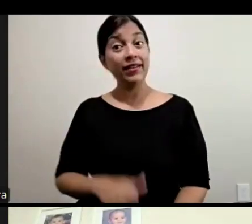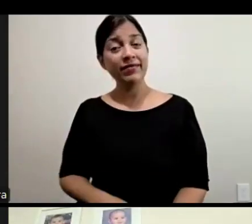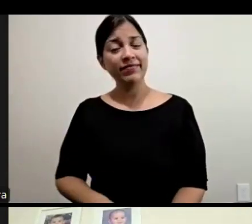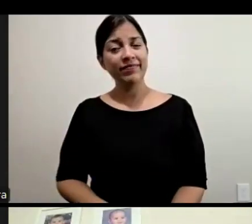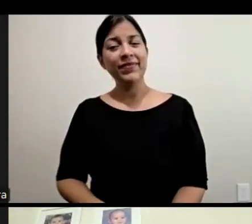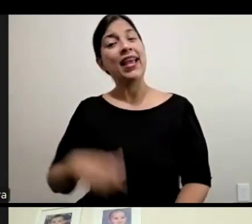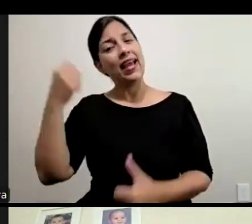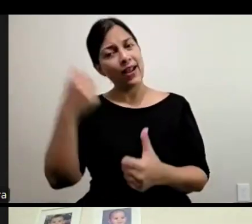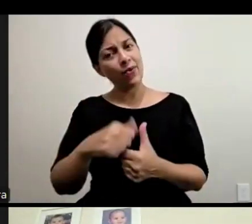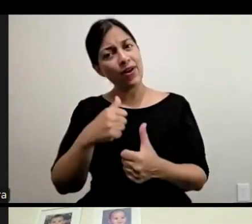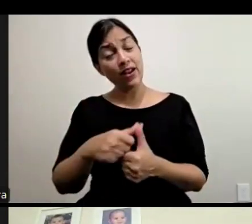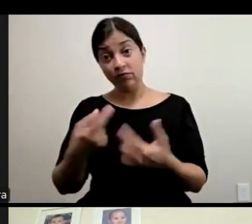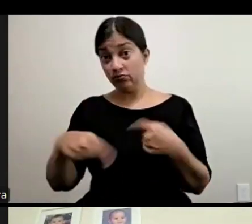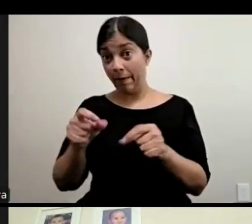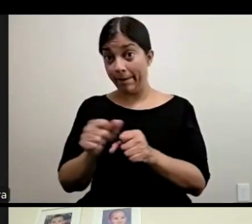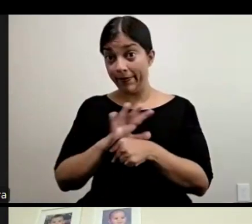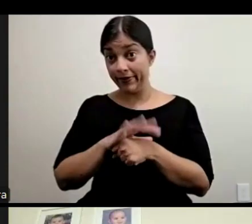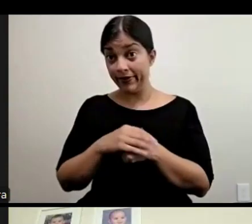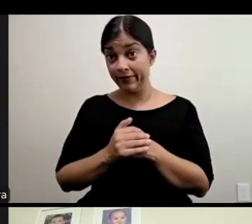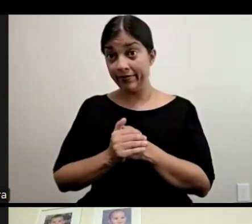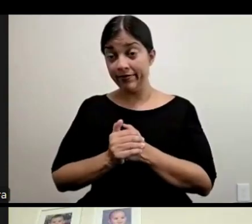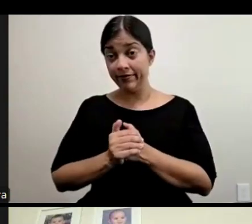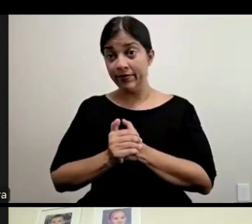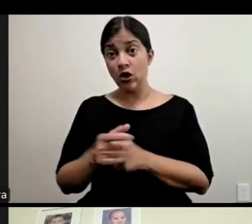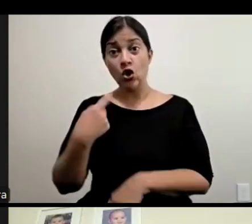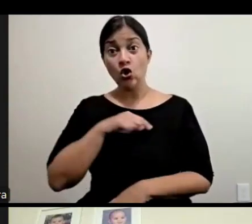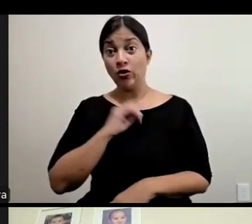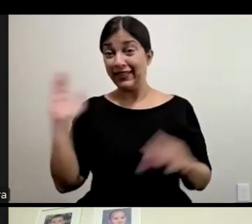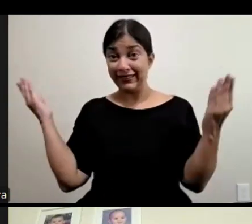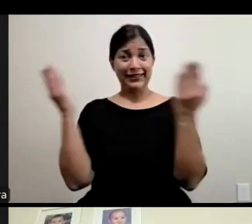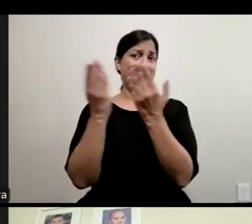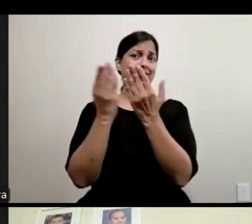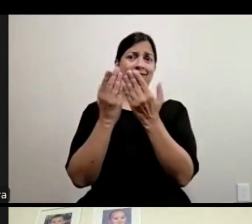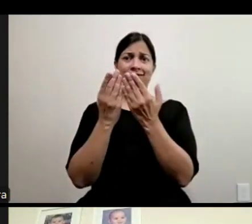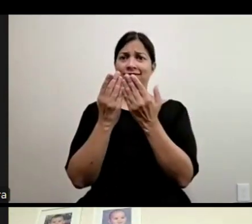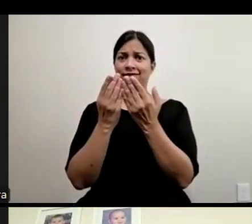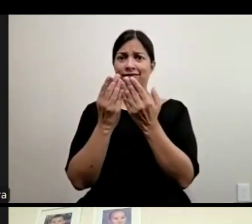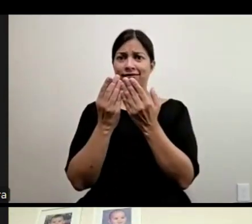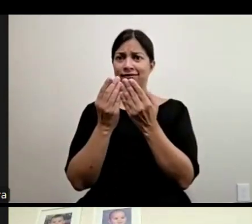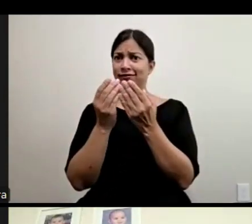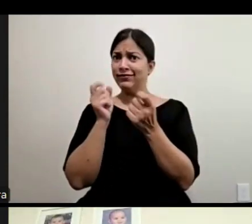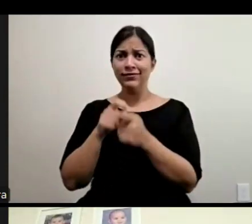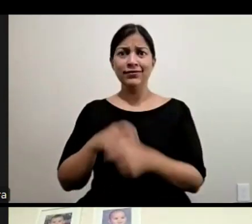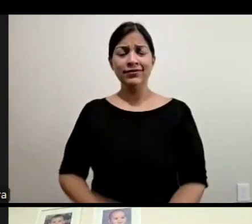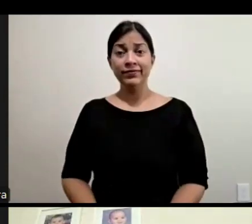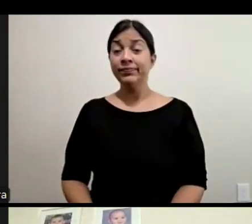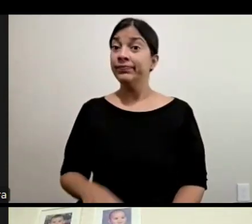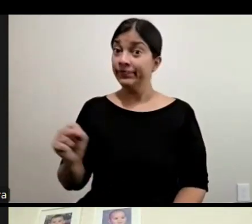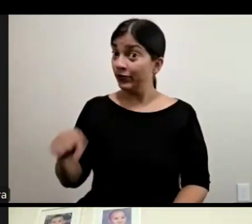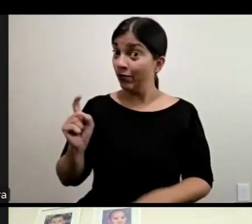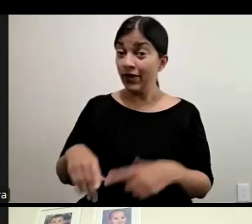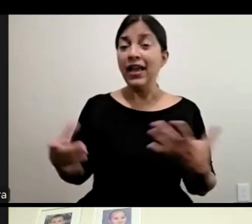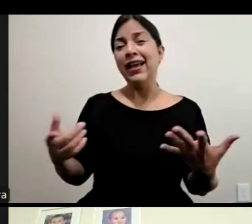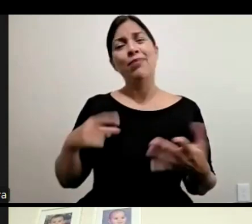que en la pandemia estuvimos encerrados, literalmente. Sí, ¿no? Y no podías dar clases. Era